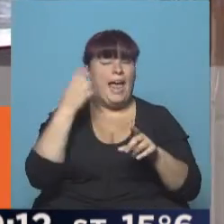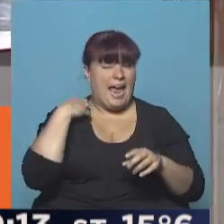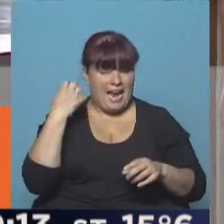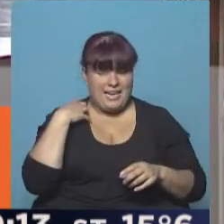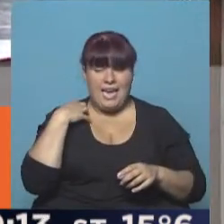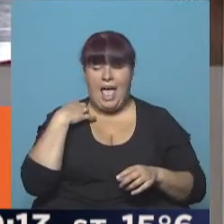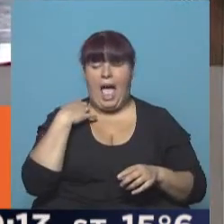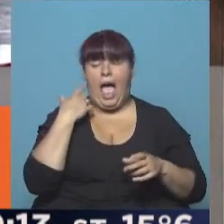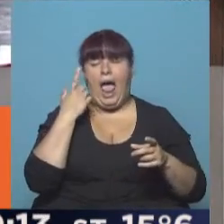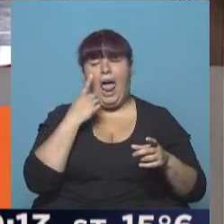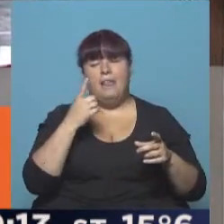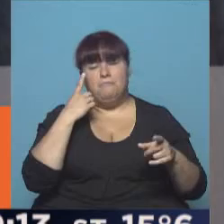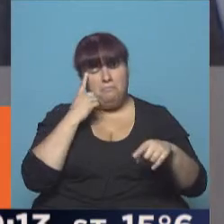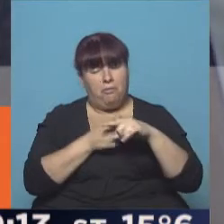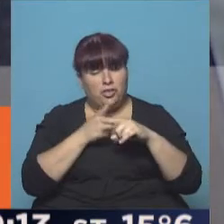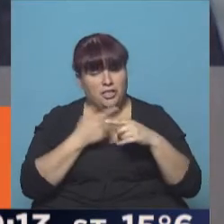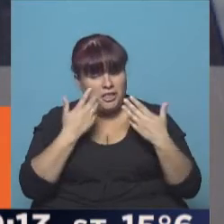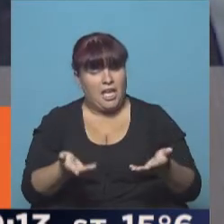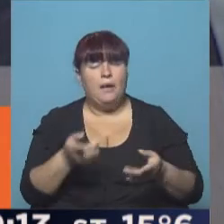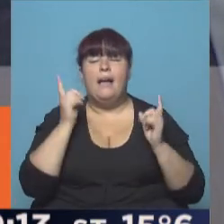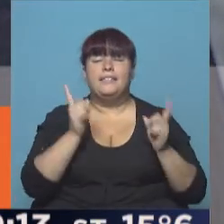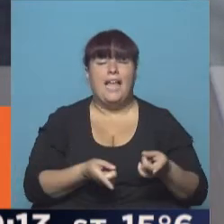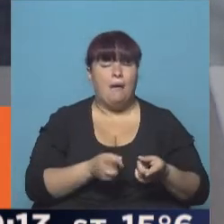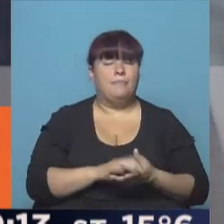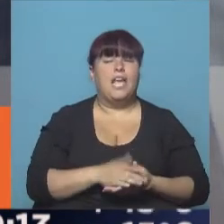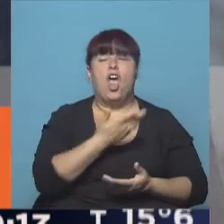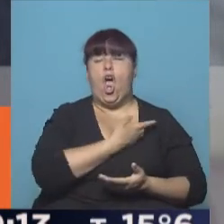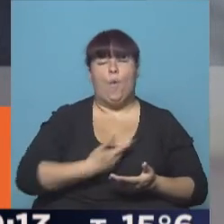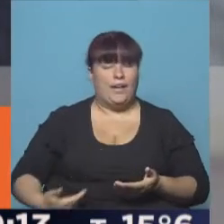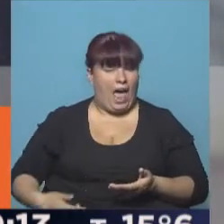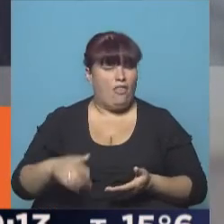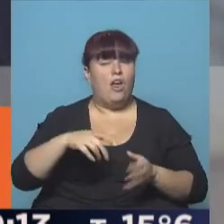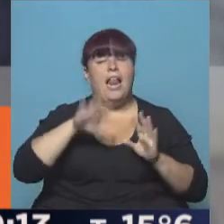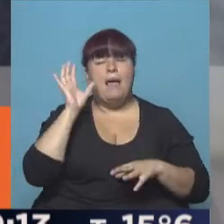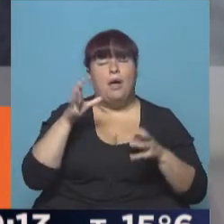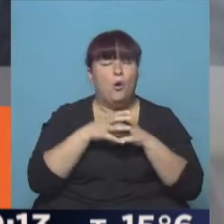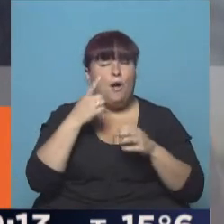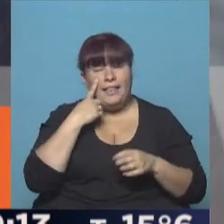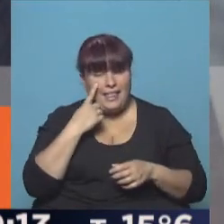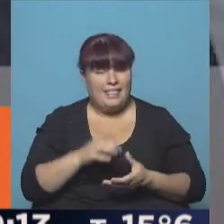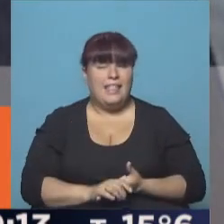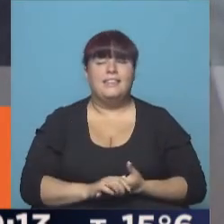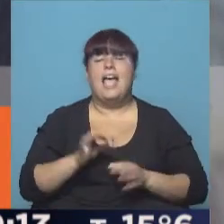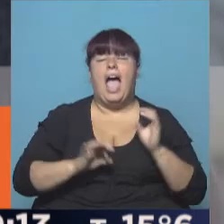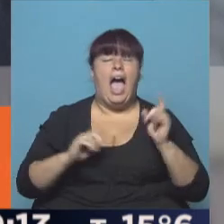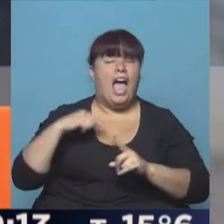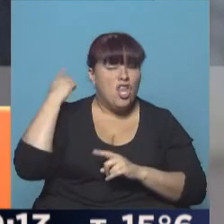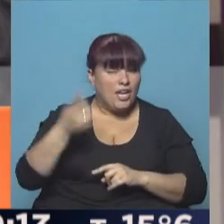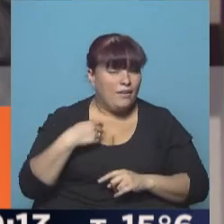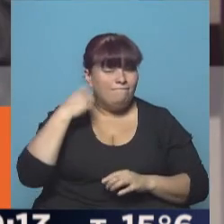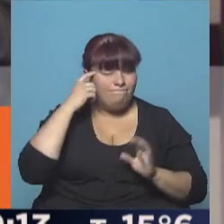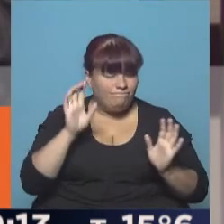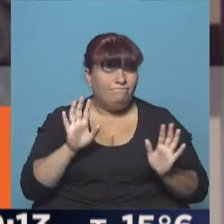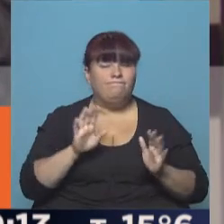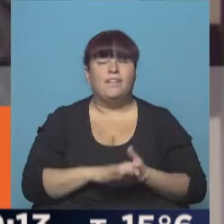generales propositiva, también de parte de los gobernadores, de buena parte de los intendentes. El año que viene yo creo que